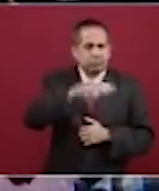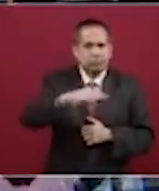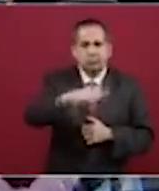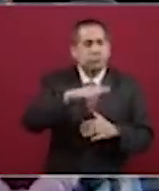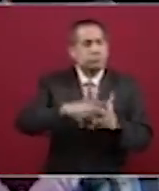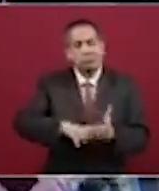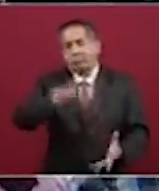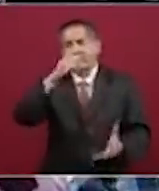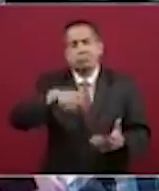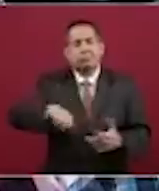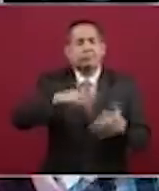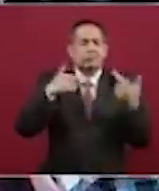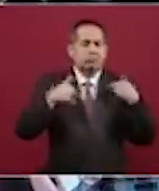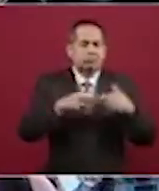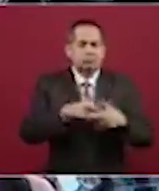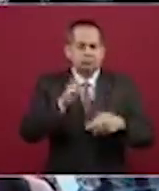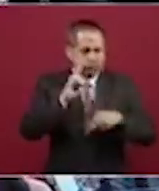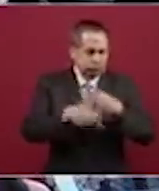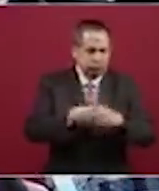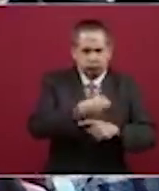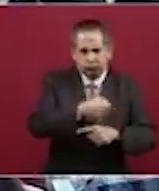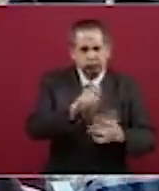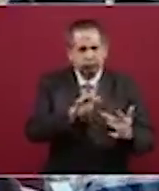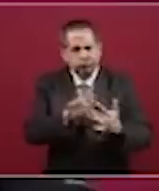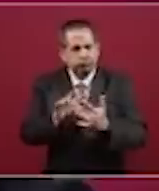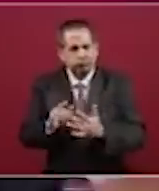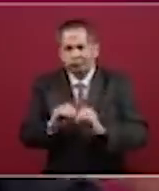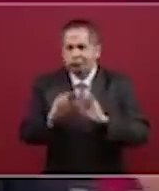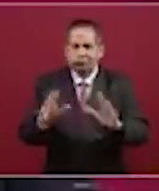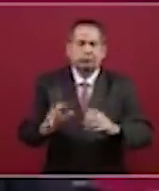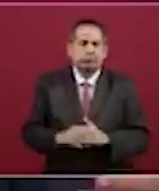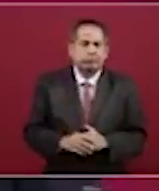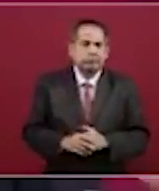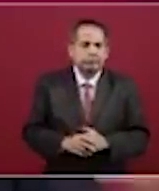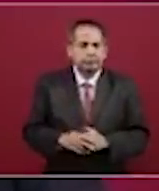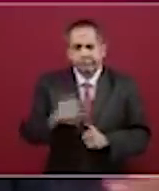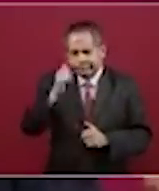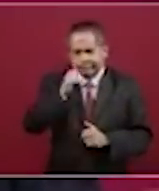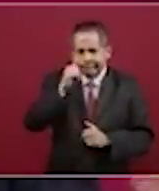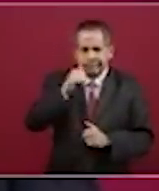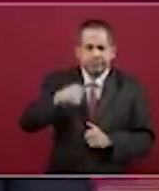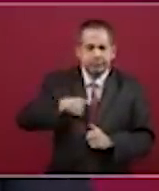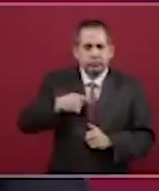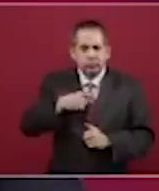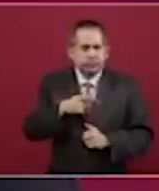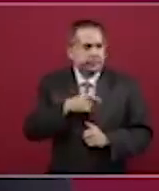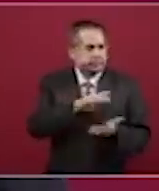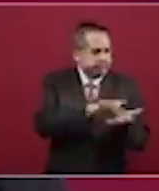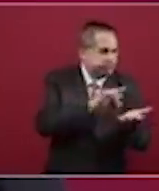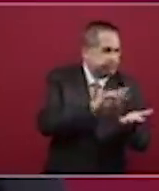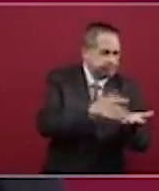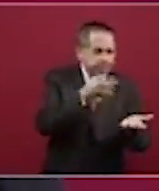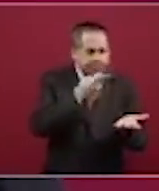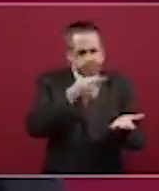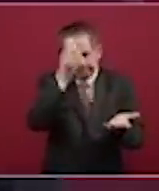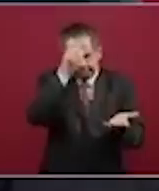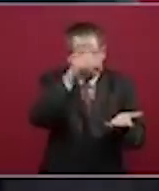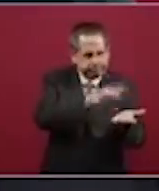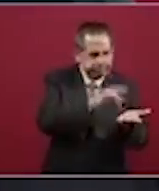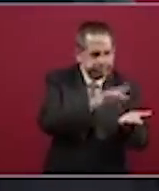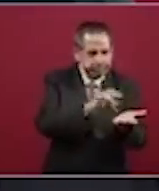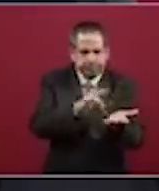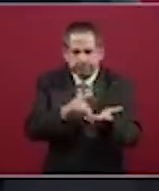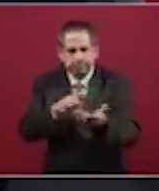van a ser maestros, ahí los voy a saludar, ahí vamos a hablar y todo el tiempo estoy recogiendo